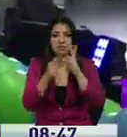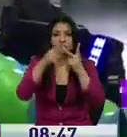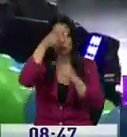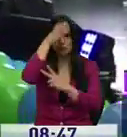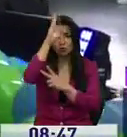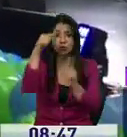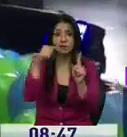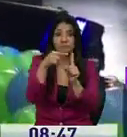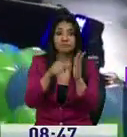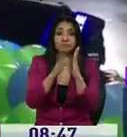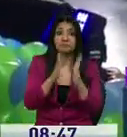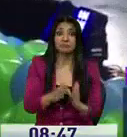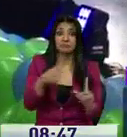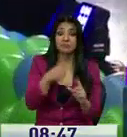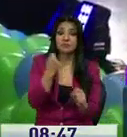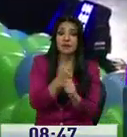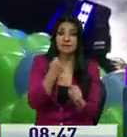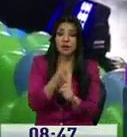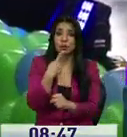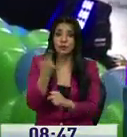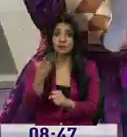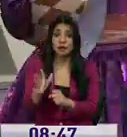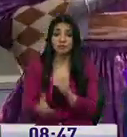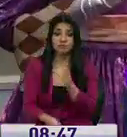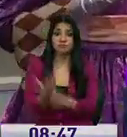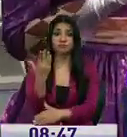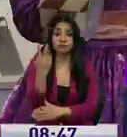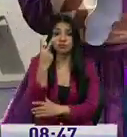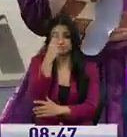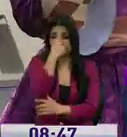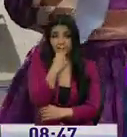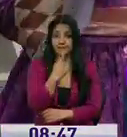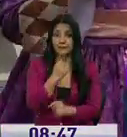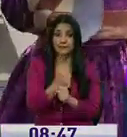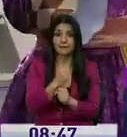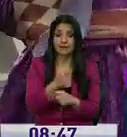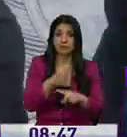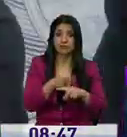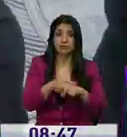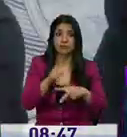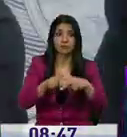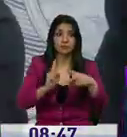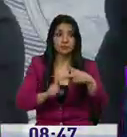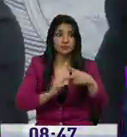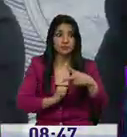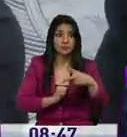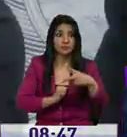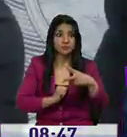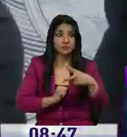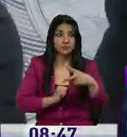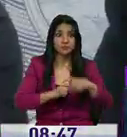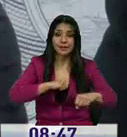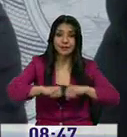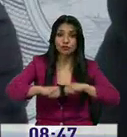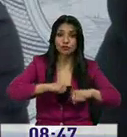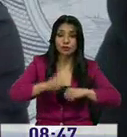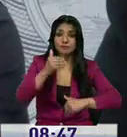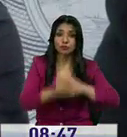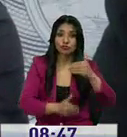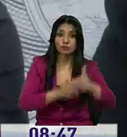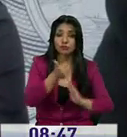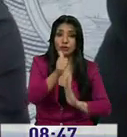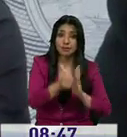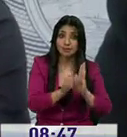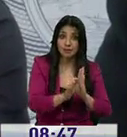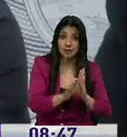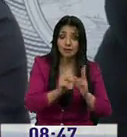Andrés Madero, ministro de Trabajo, aseguró que se han creado dos perfiles laborales específicos, cuyas denominaciones son gestores de procesos artísticos